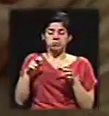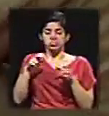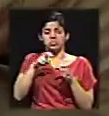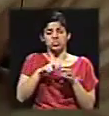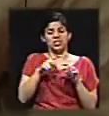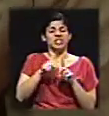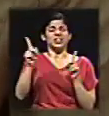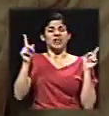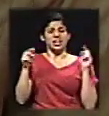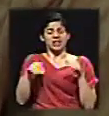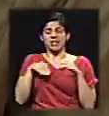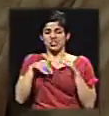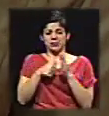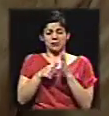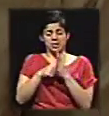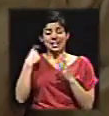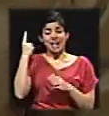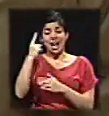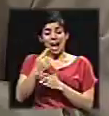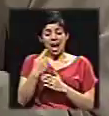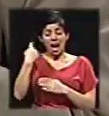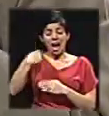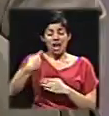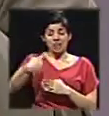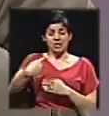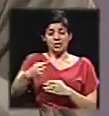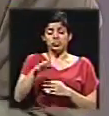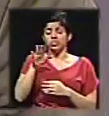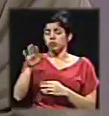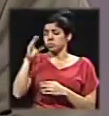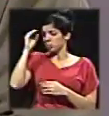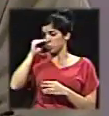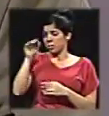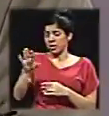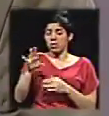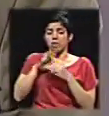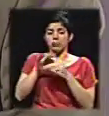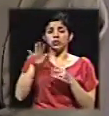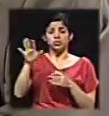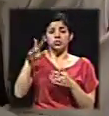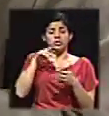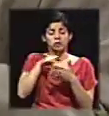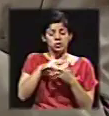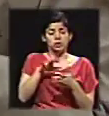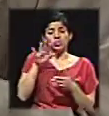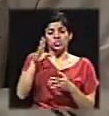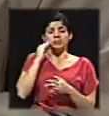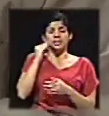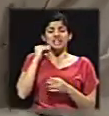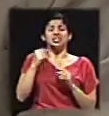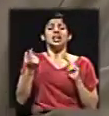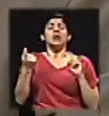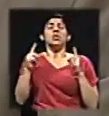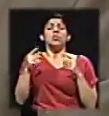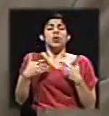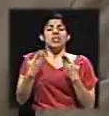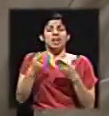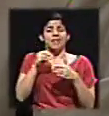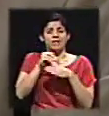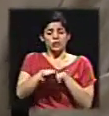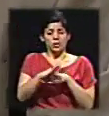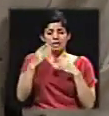distintos abstencionistas en cada votación. En su opinión, a partir de los estudios que usted ha hecho y de su experiencia, ¿qué influiría